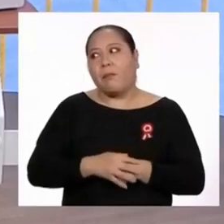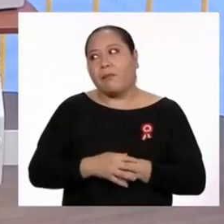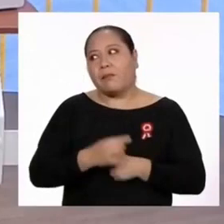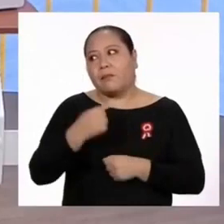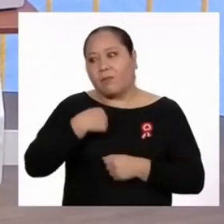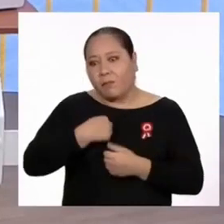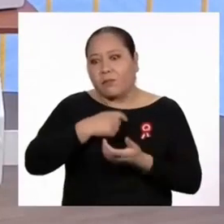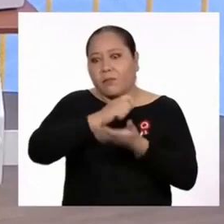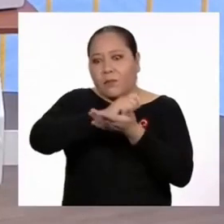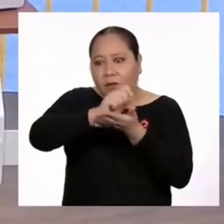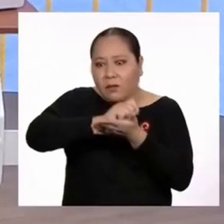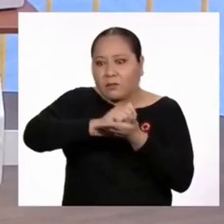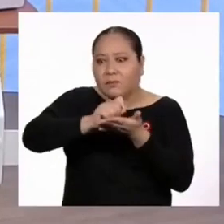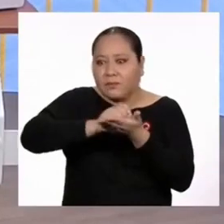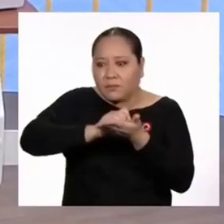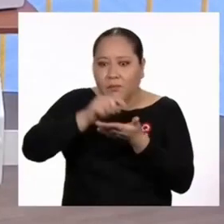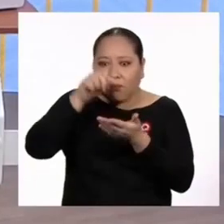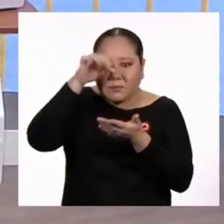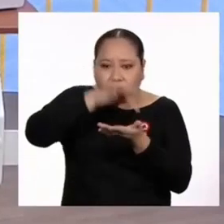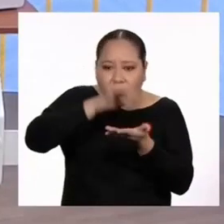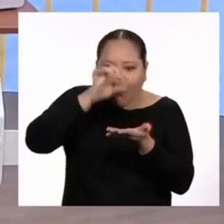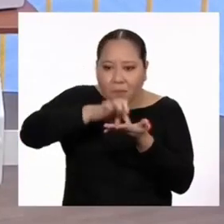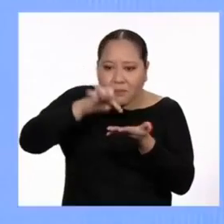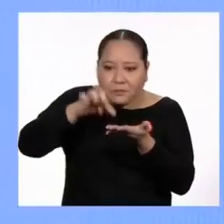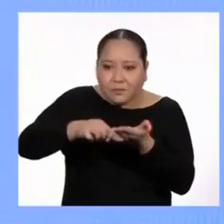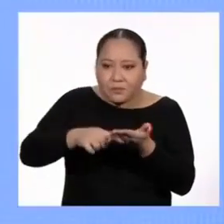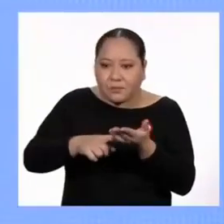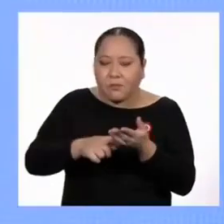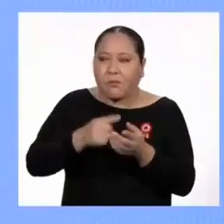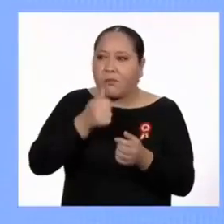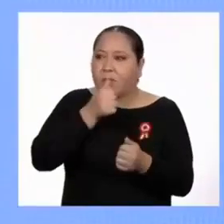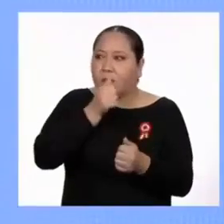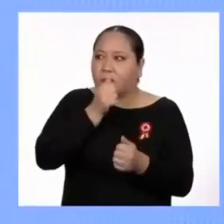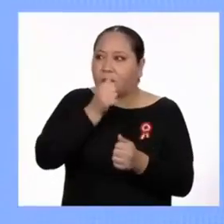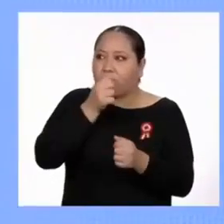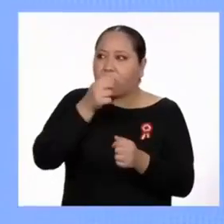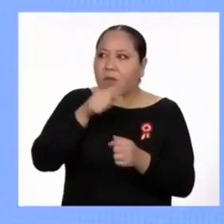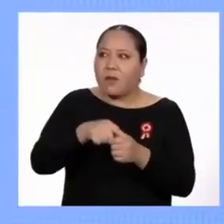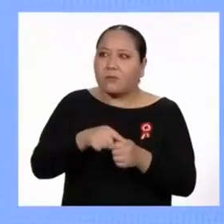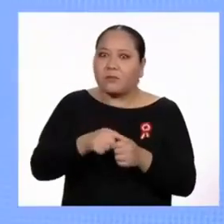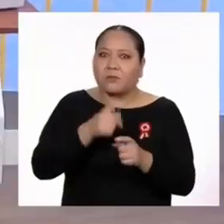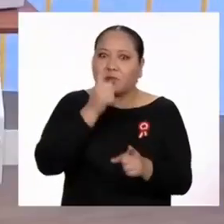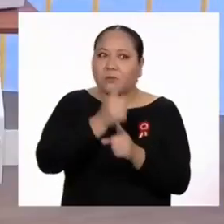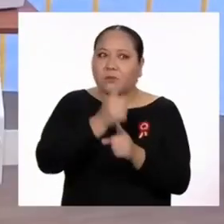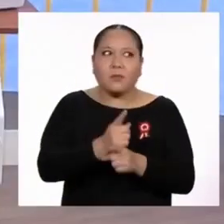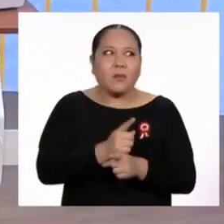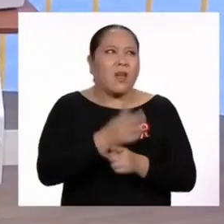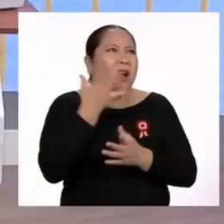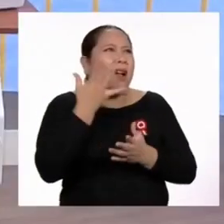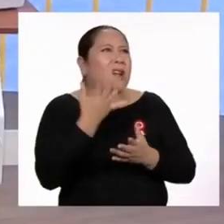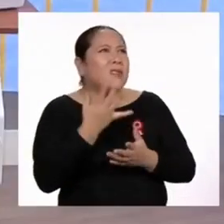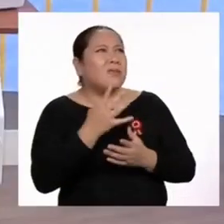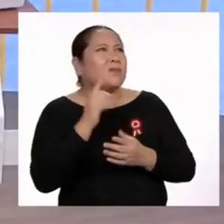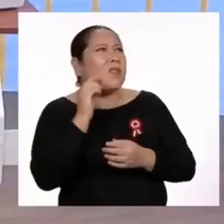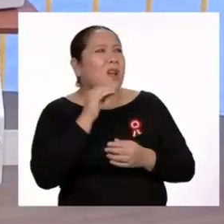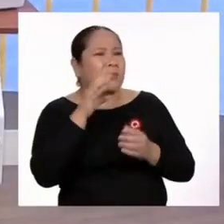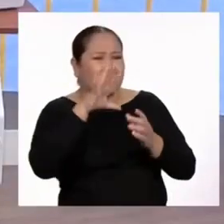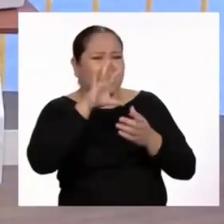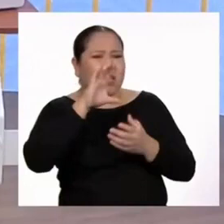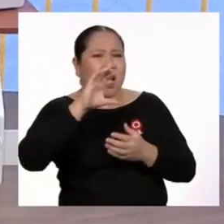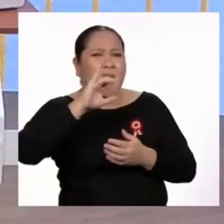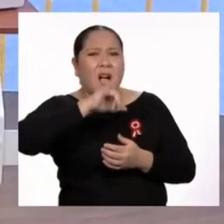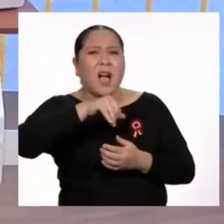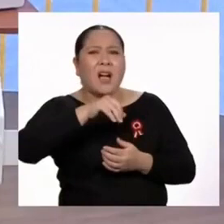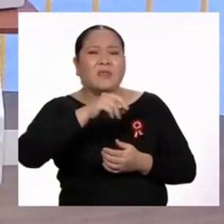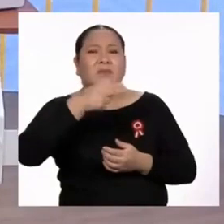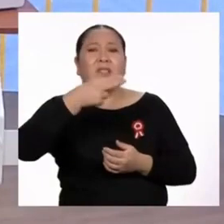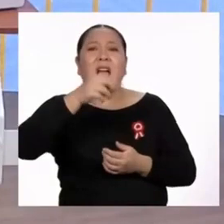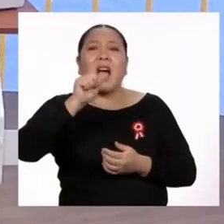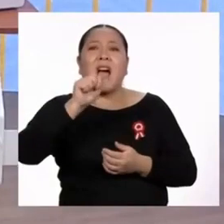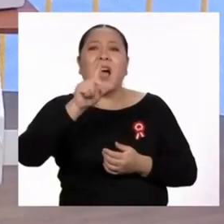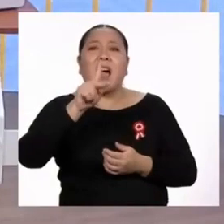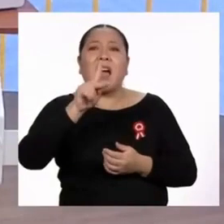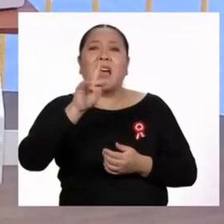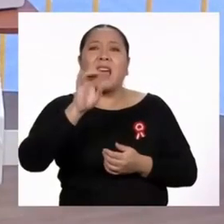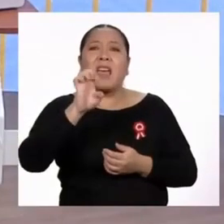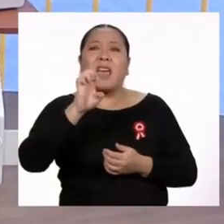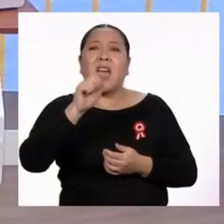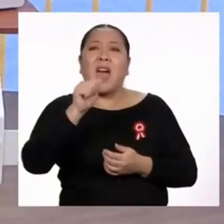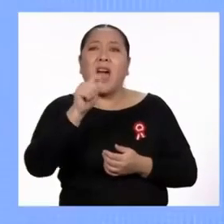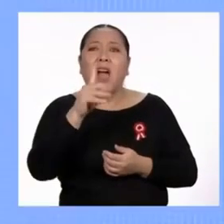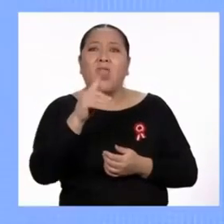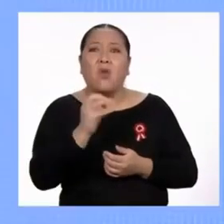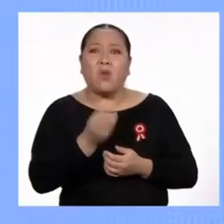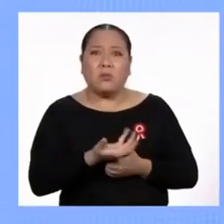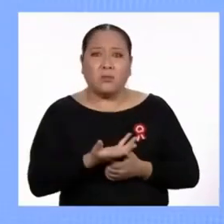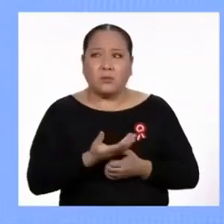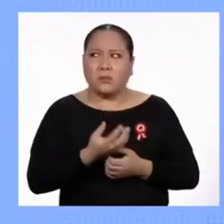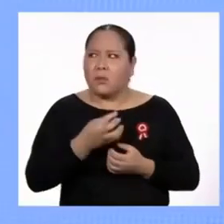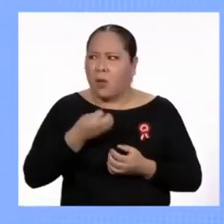Estoy escribiendo la clave correcta. ¡Te han hackeado! ¡No! No puede ser. ¿Por qué alguien me